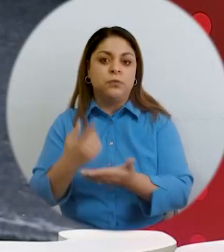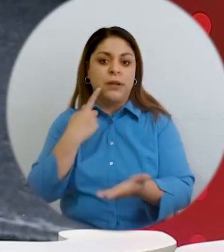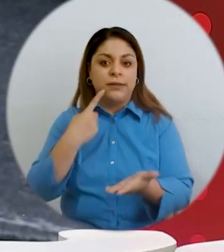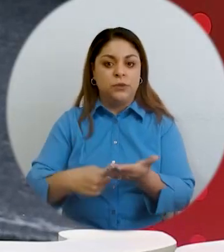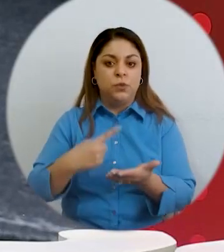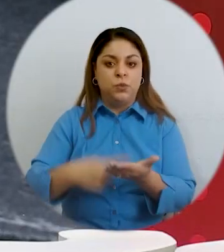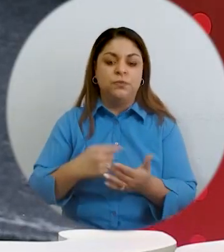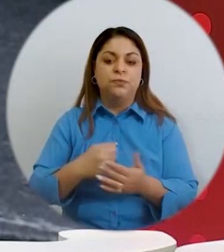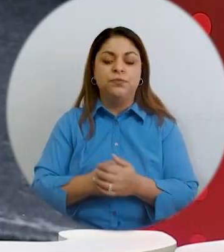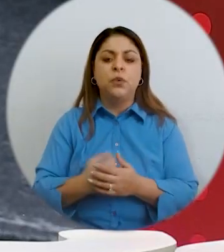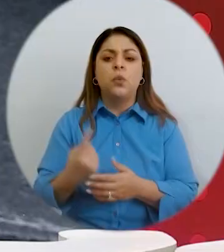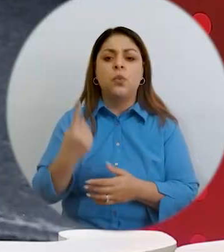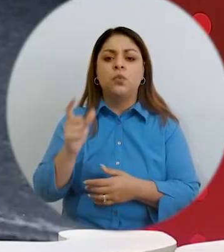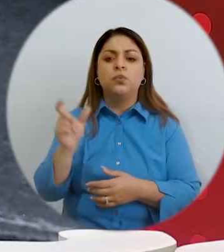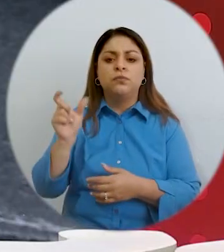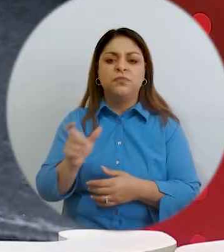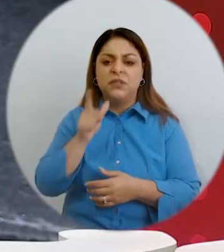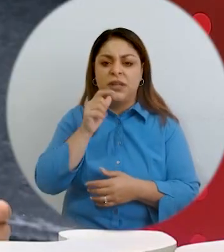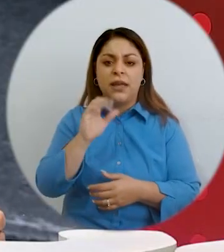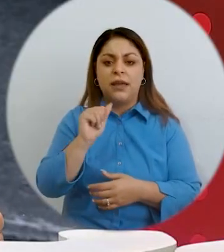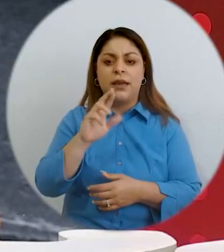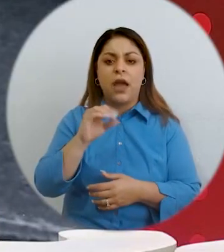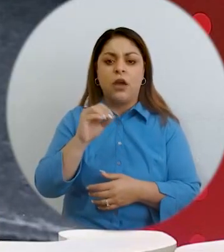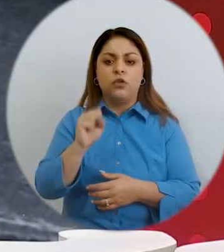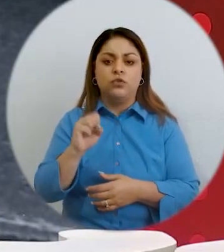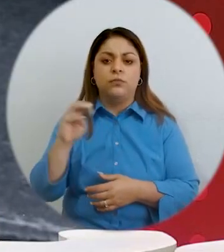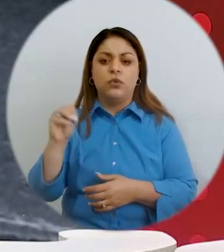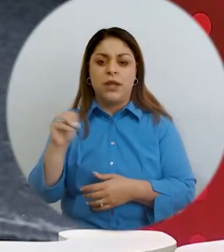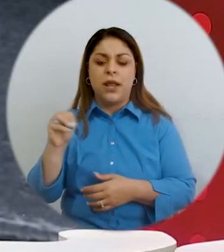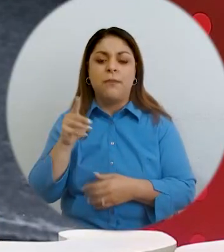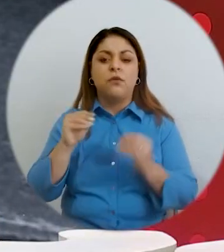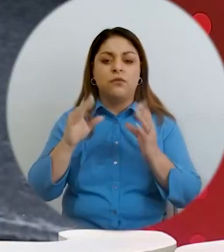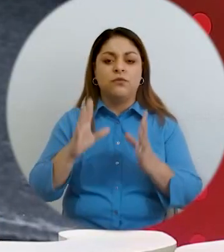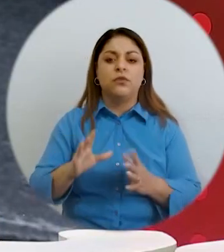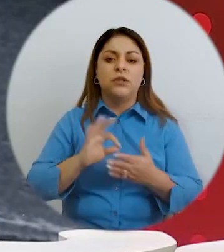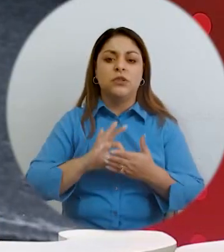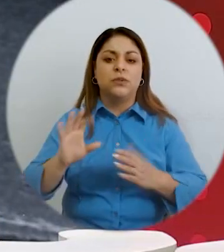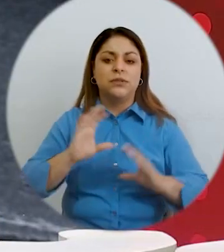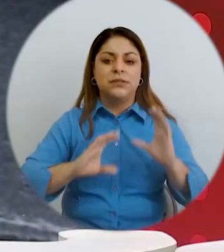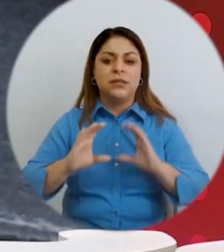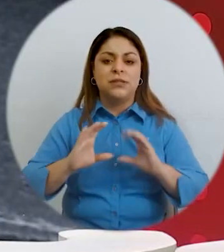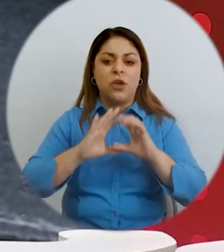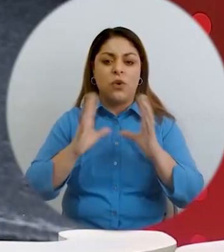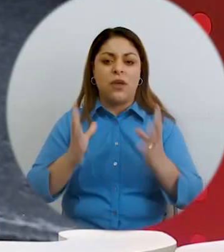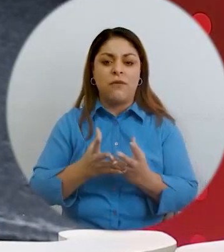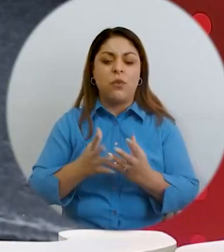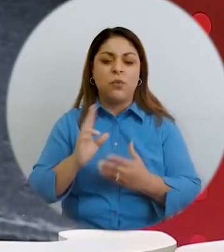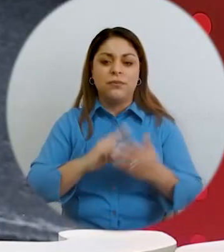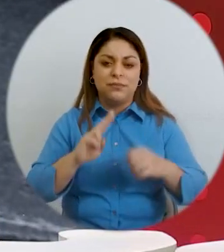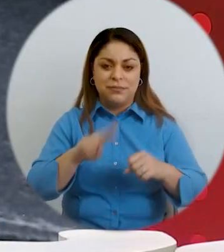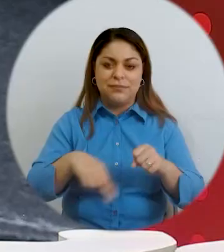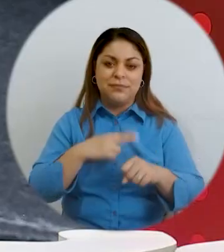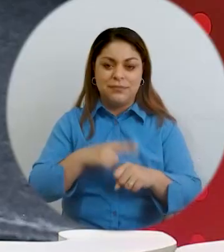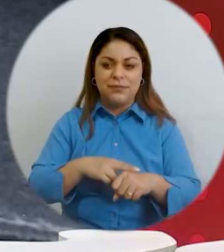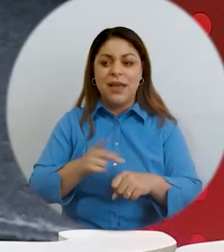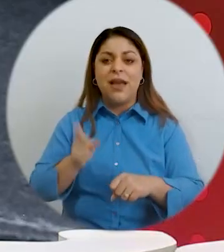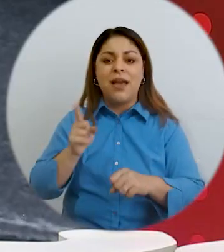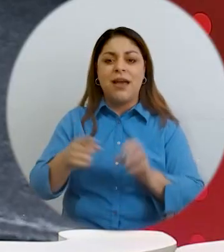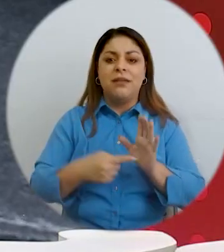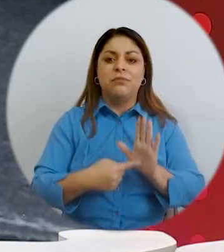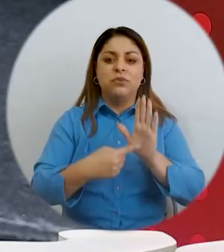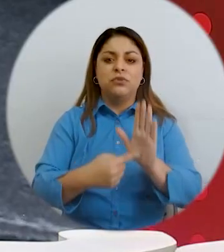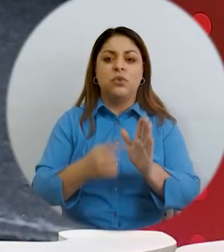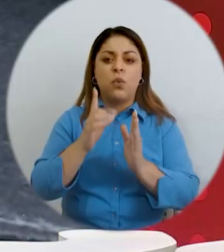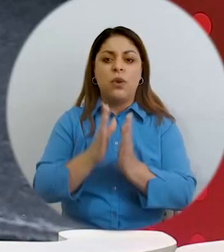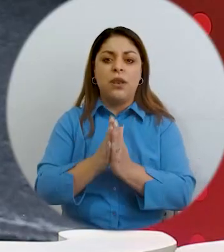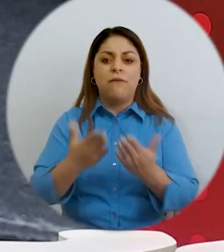a la discusión. Uno de ellos fue Carlos Morera, quien es académico de la Escuela de Ciencias Geográficas de la Universidad Nacional, quien presentó